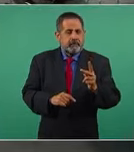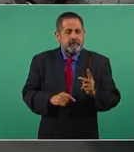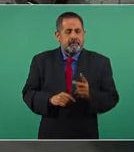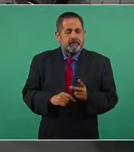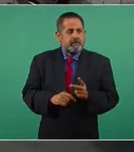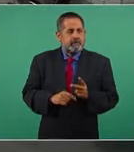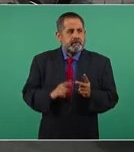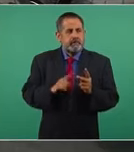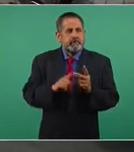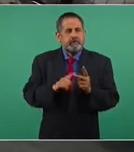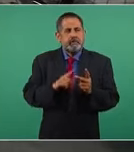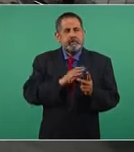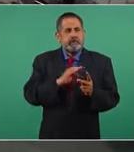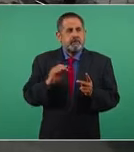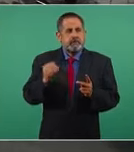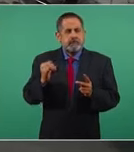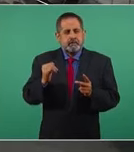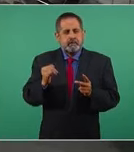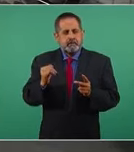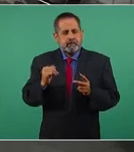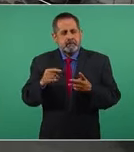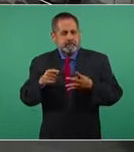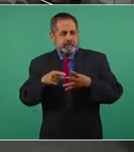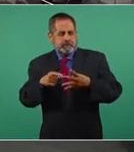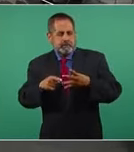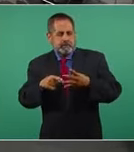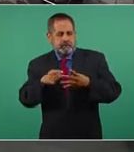ya a mediados de junio,